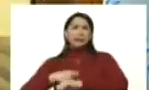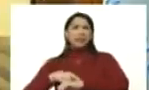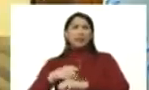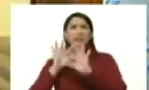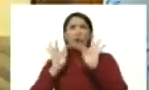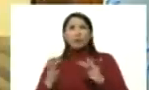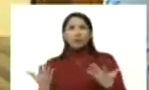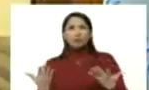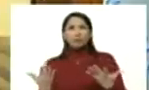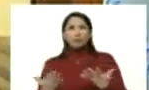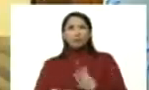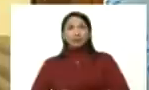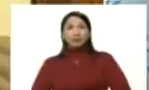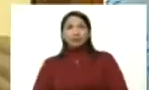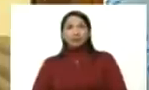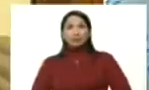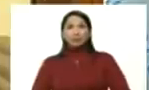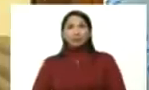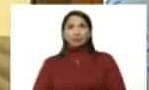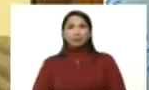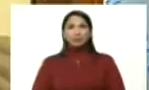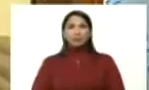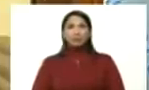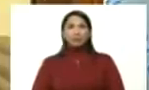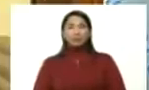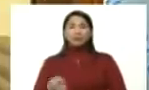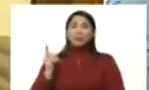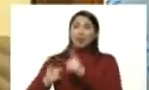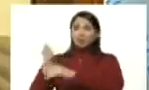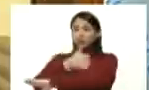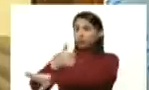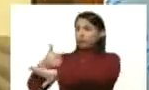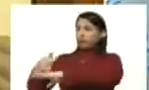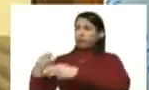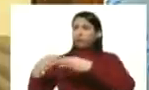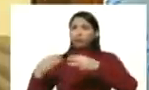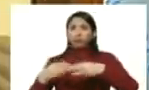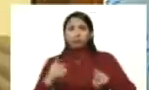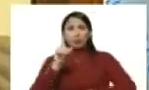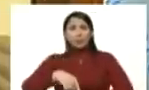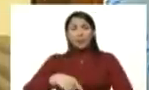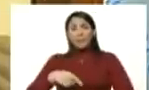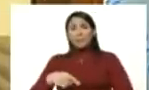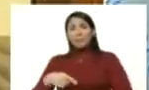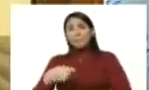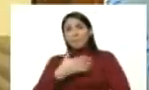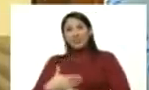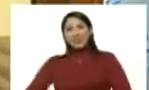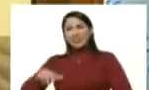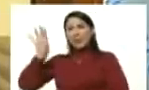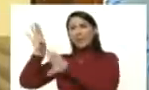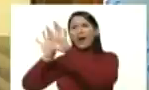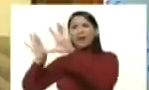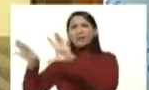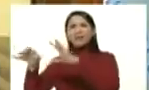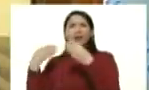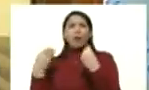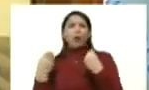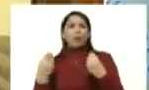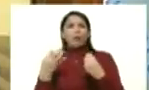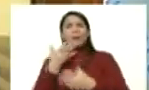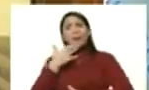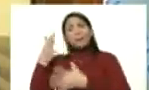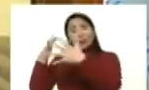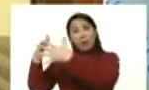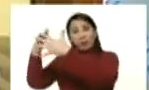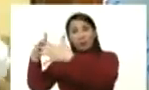modalidad de algunos funcionarios públicos, incluso presidentes de países como el de Estados